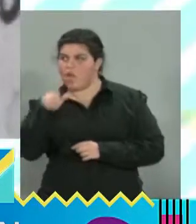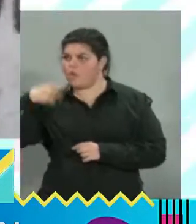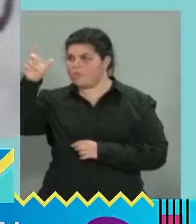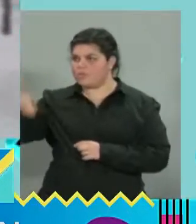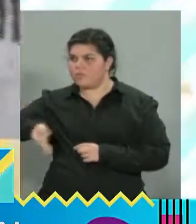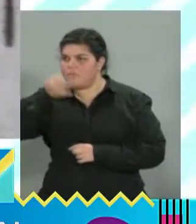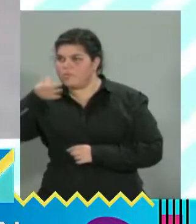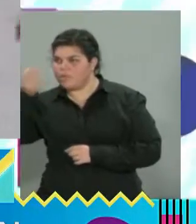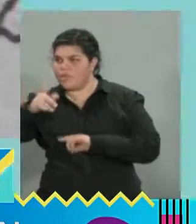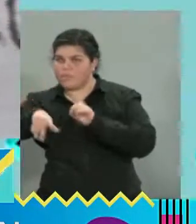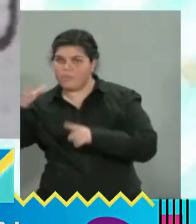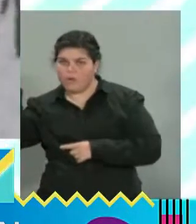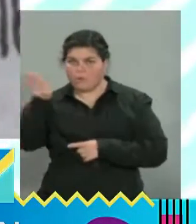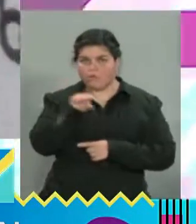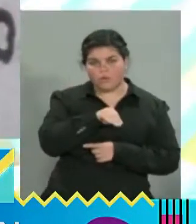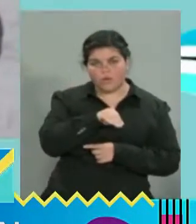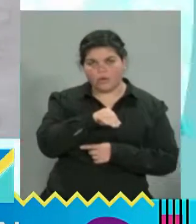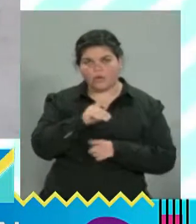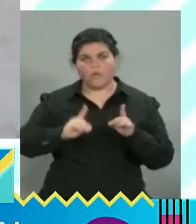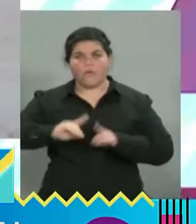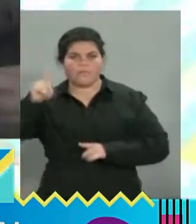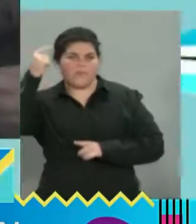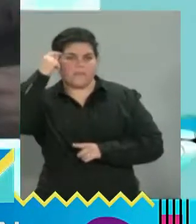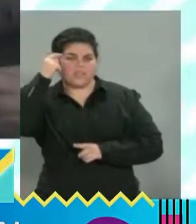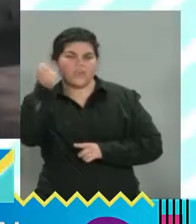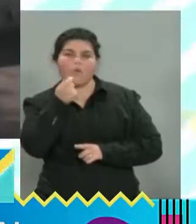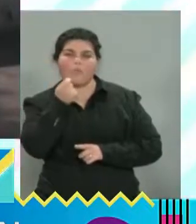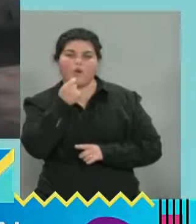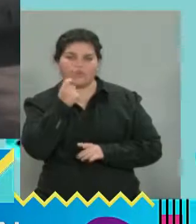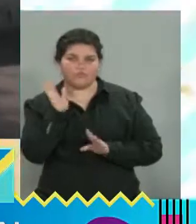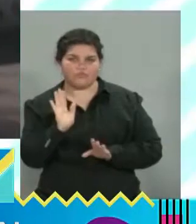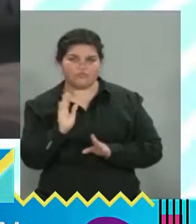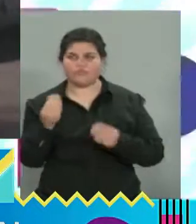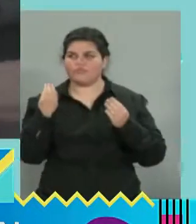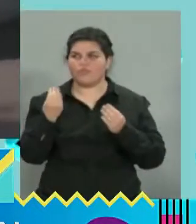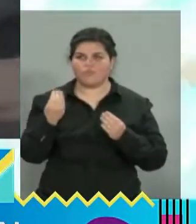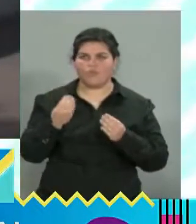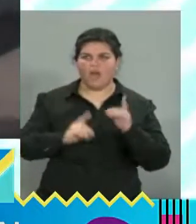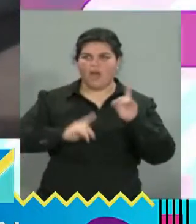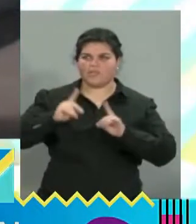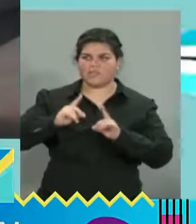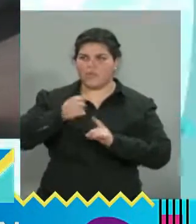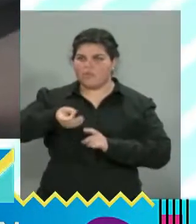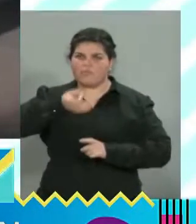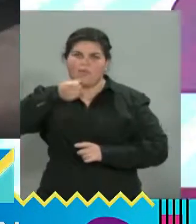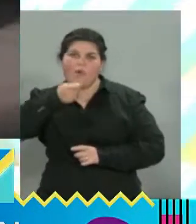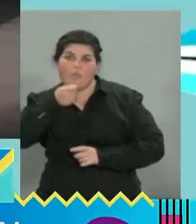de maneras de pensar el humor y que hace mucho daño a muchas